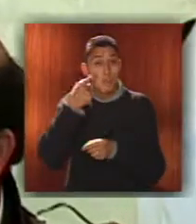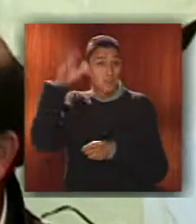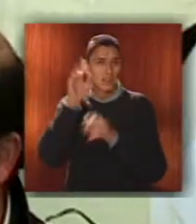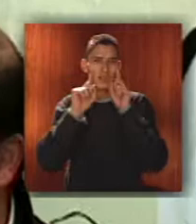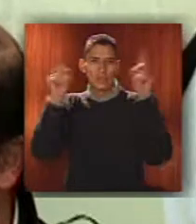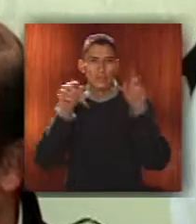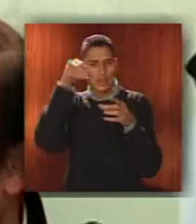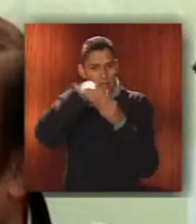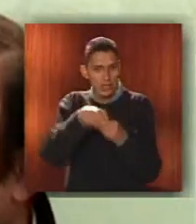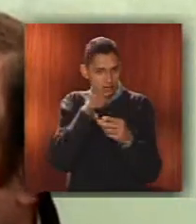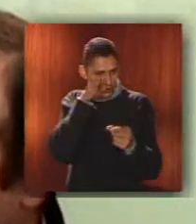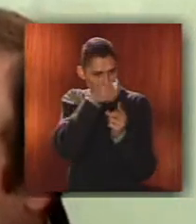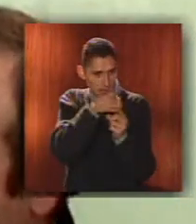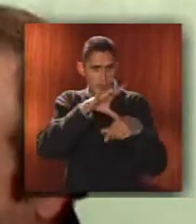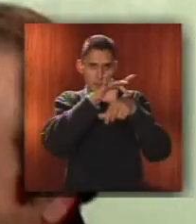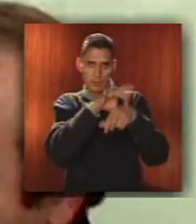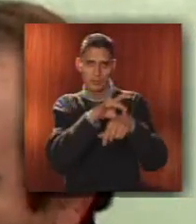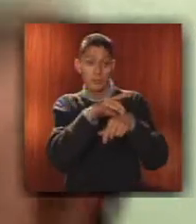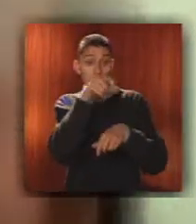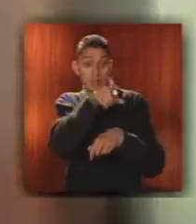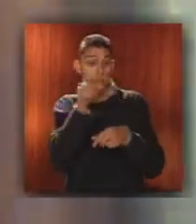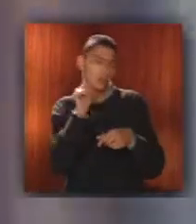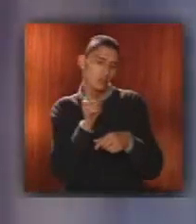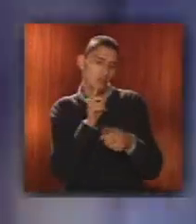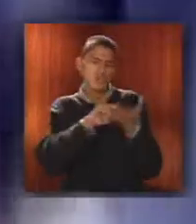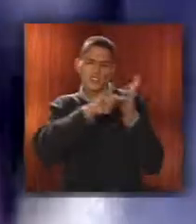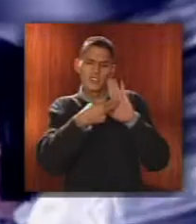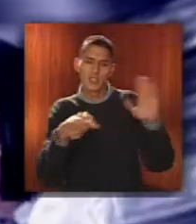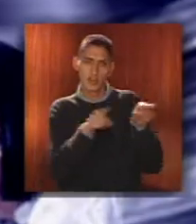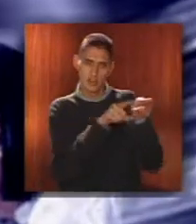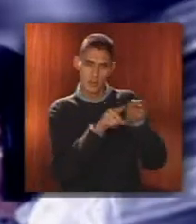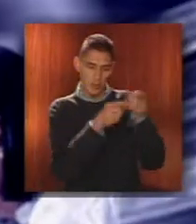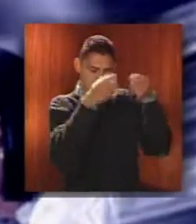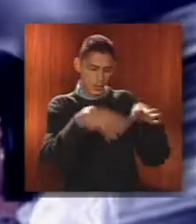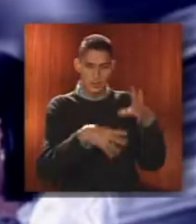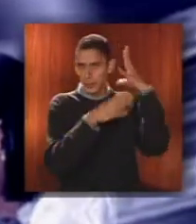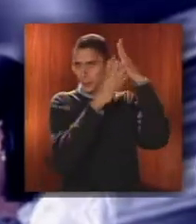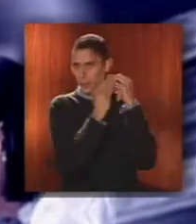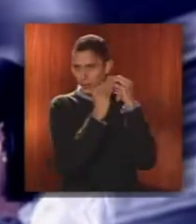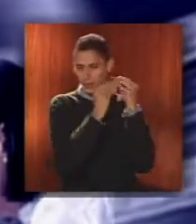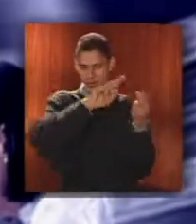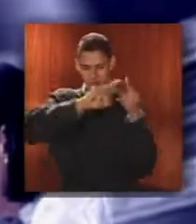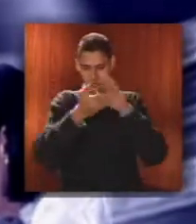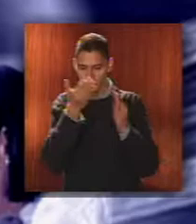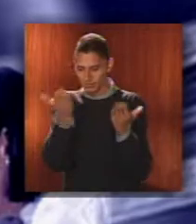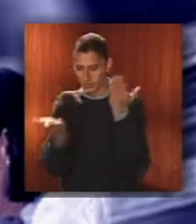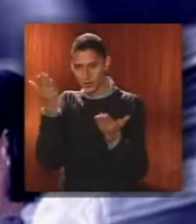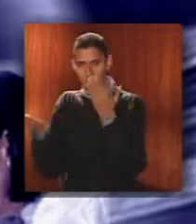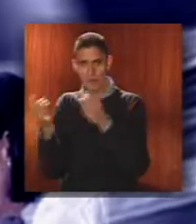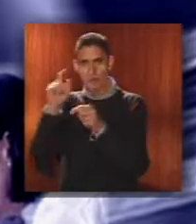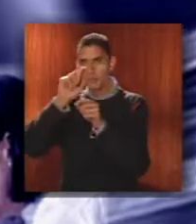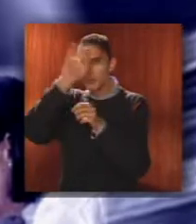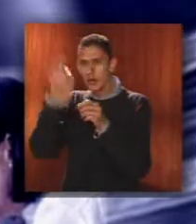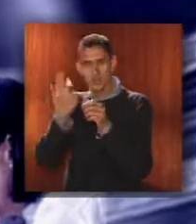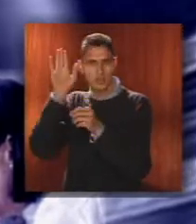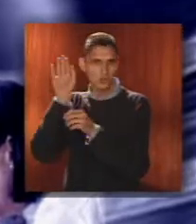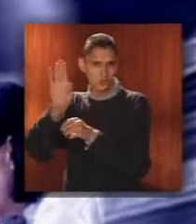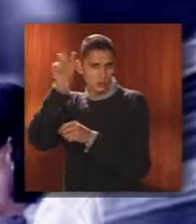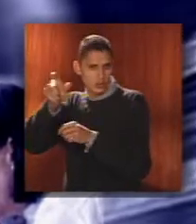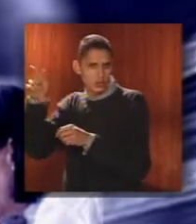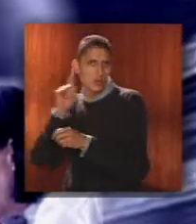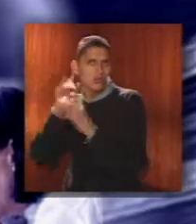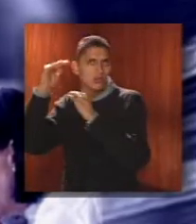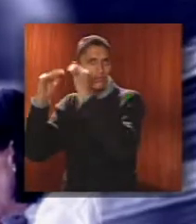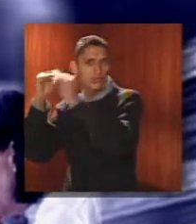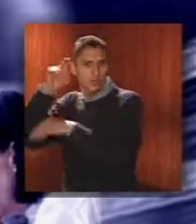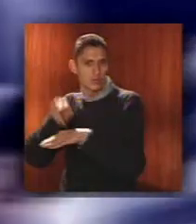más conocida es la que está basada en el enfoque médico, que la define como la pérdida de la audición en comparación con el rango